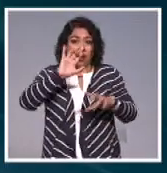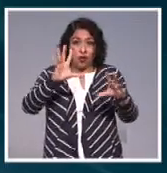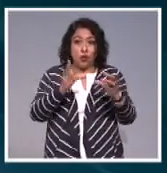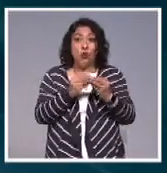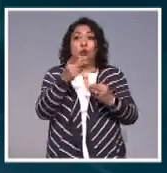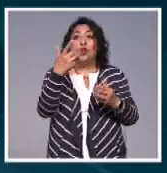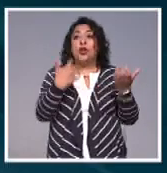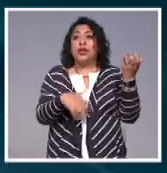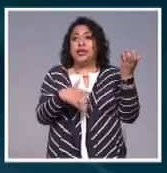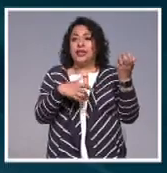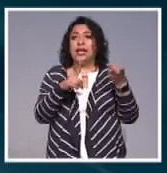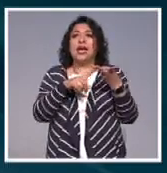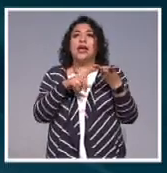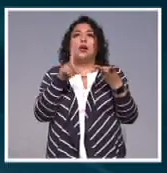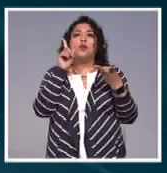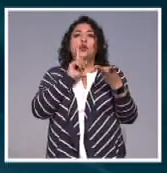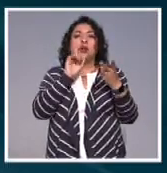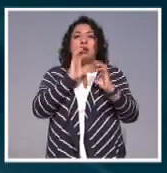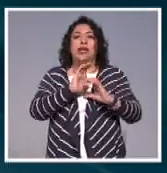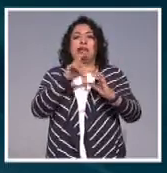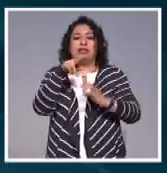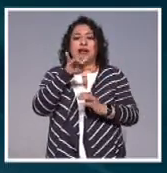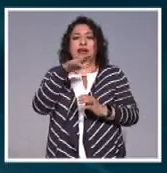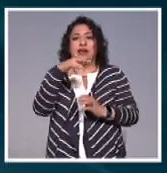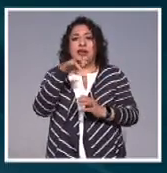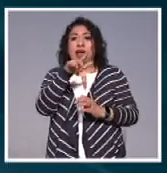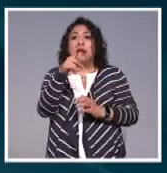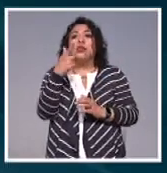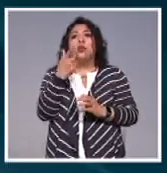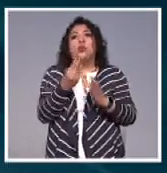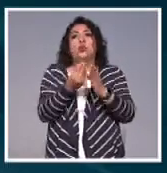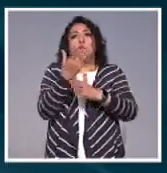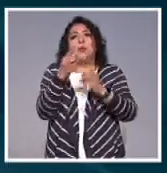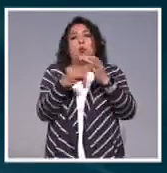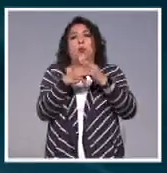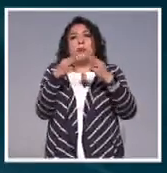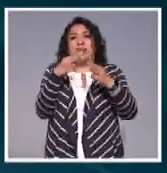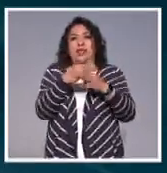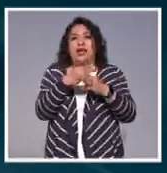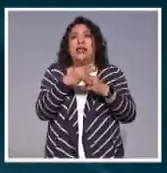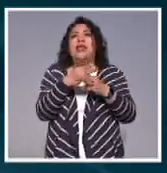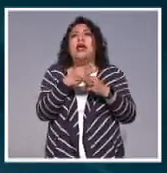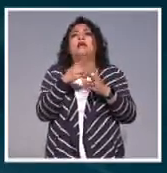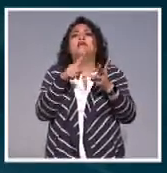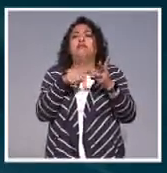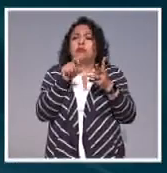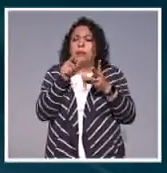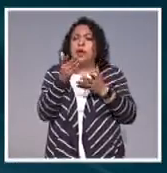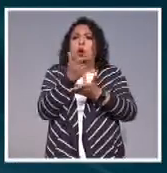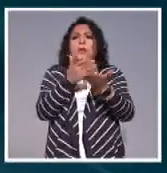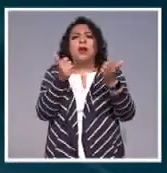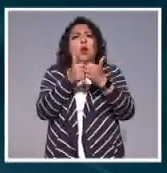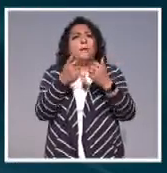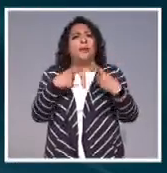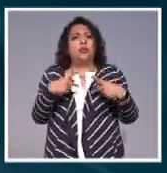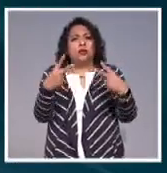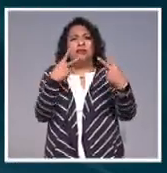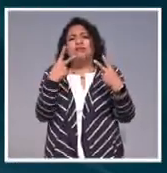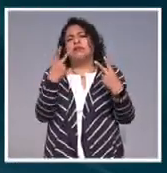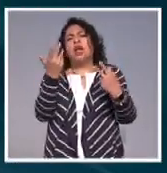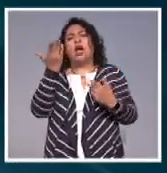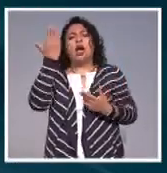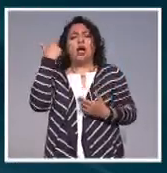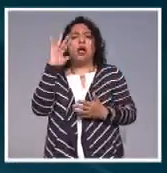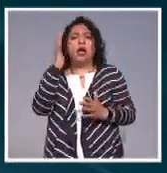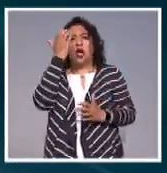por la guitarra, la cantante Nina Galindo dará a conocer su más reciente material discográfico y compartirá con los espectadores sus clásicos,